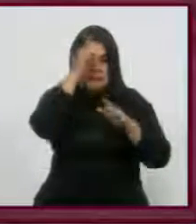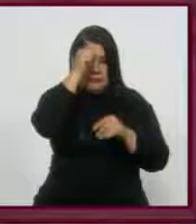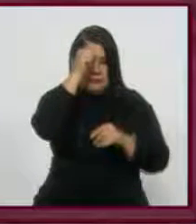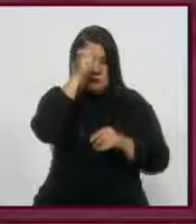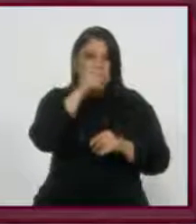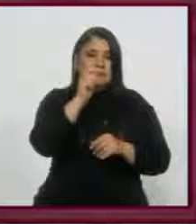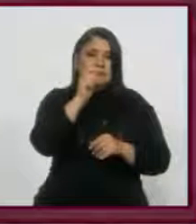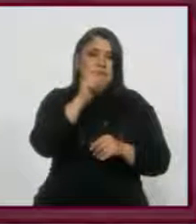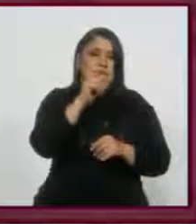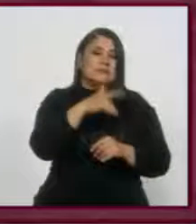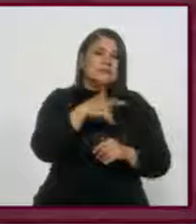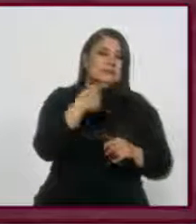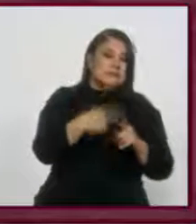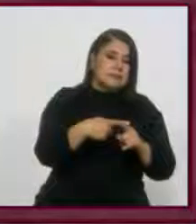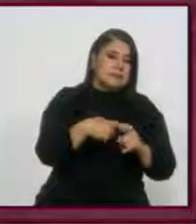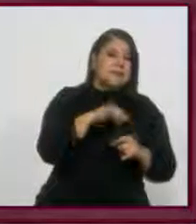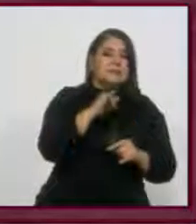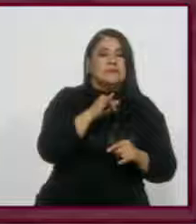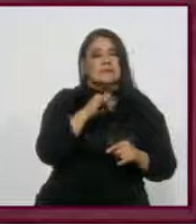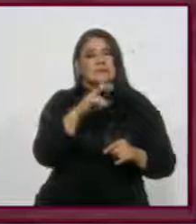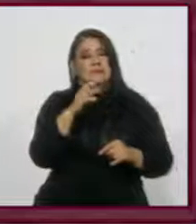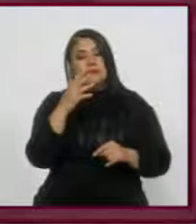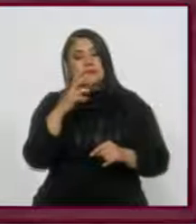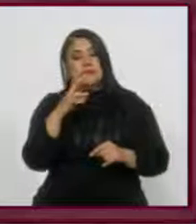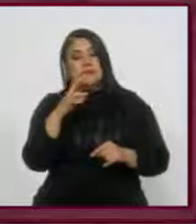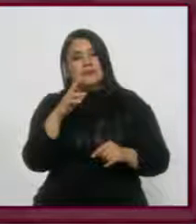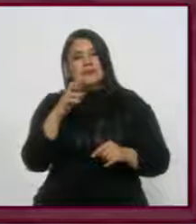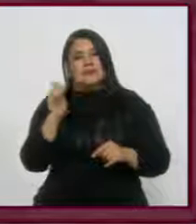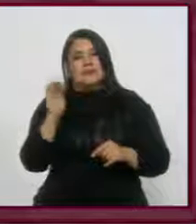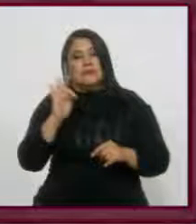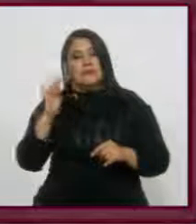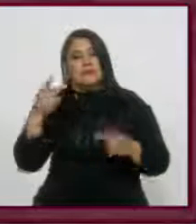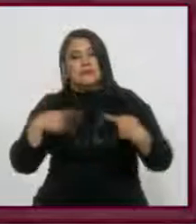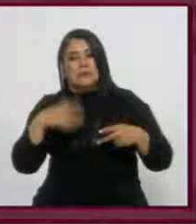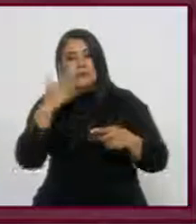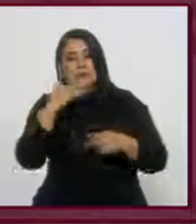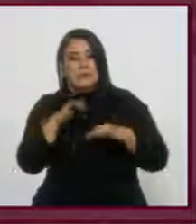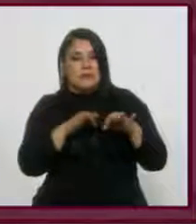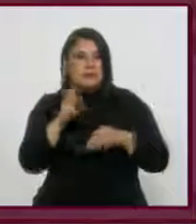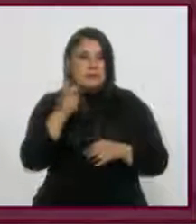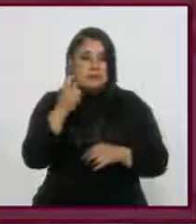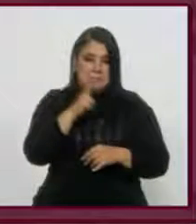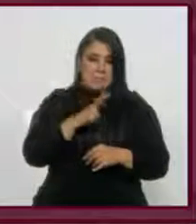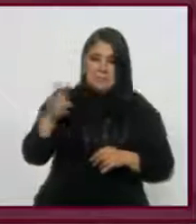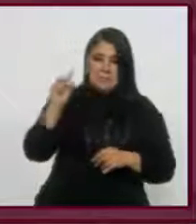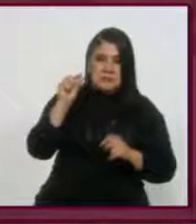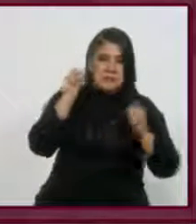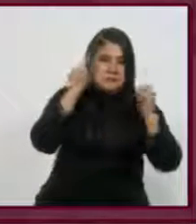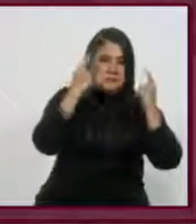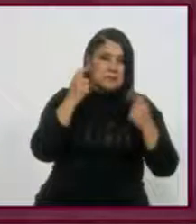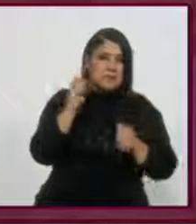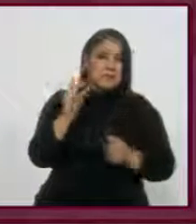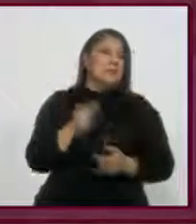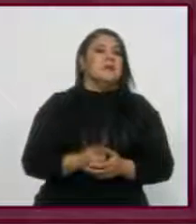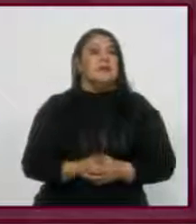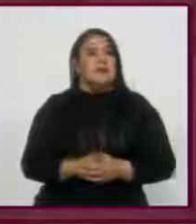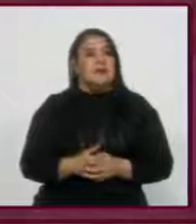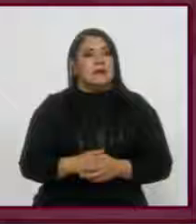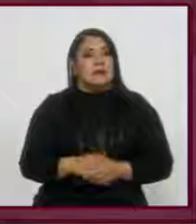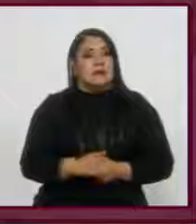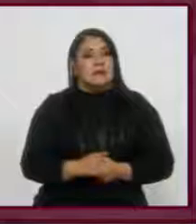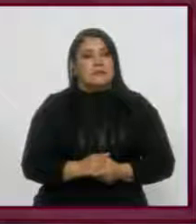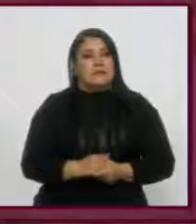entre quien tienen y no tienen trabajadores domésticos. A mí, para serles francos, me sorprende un poco, porque